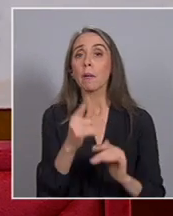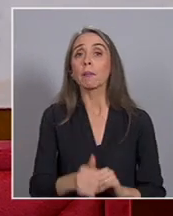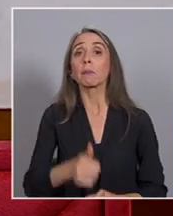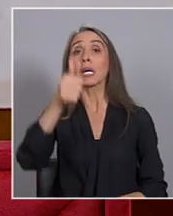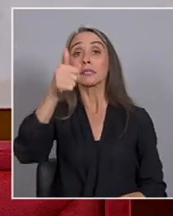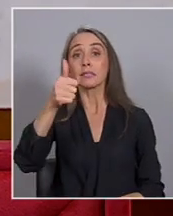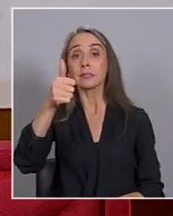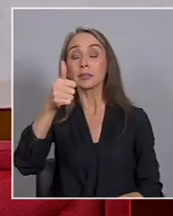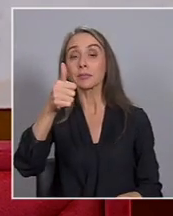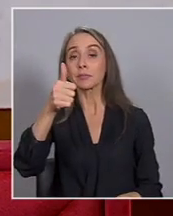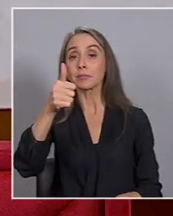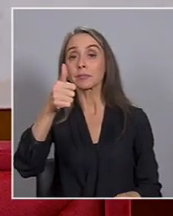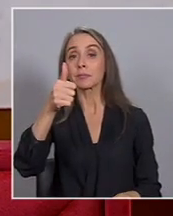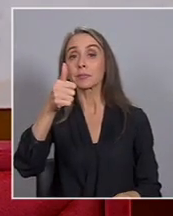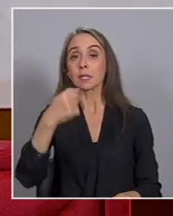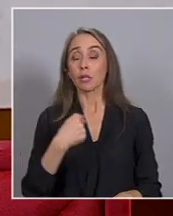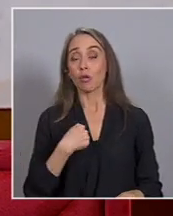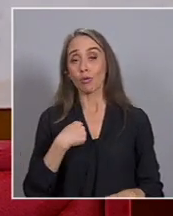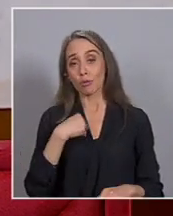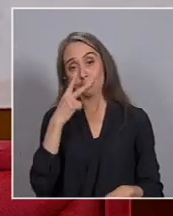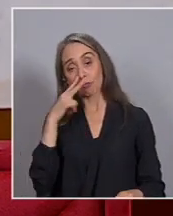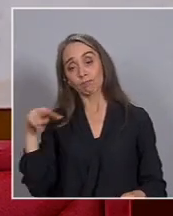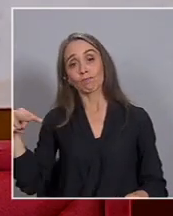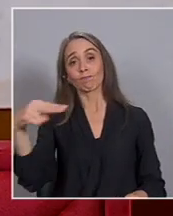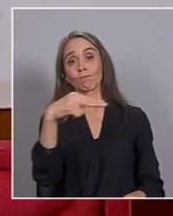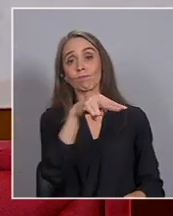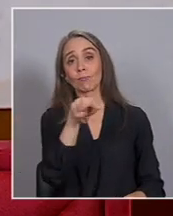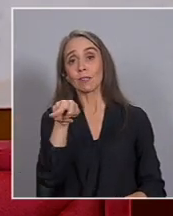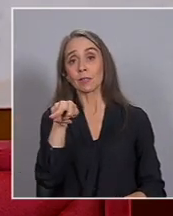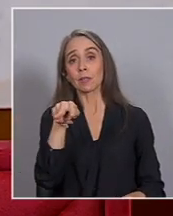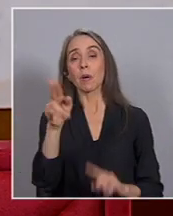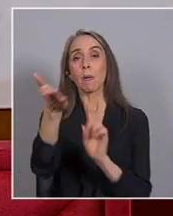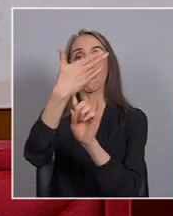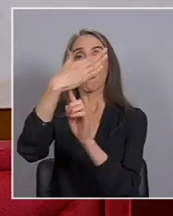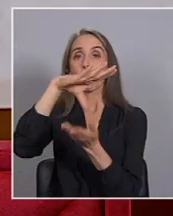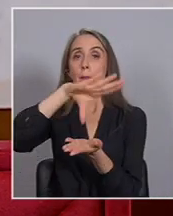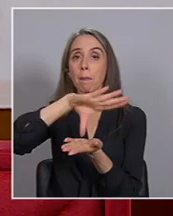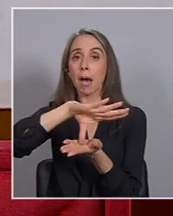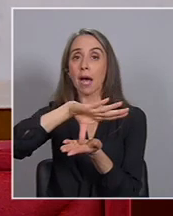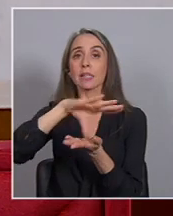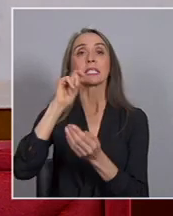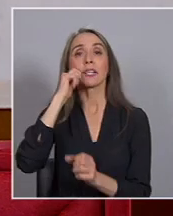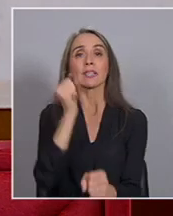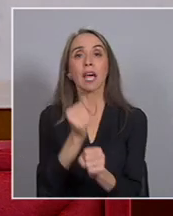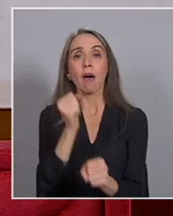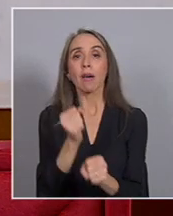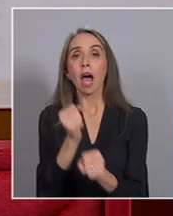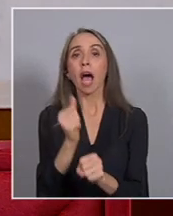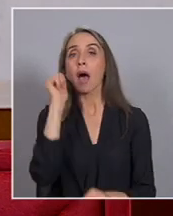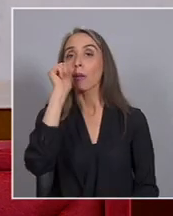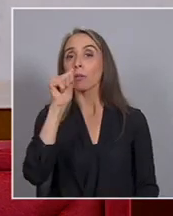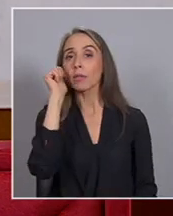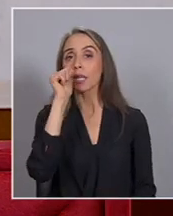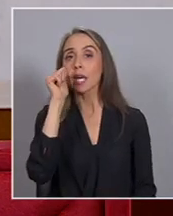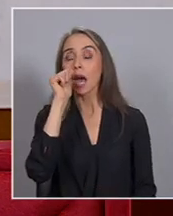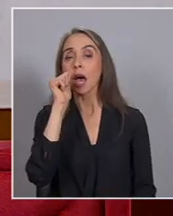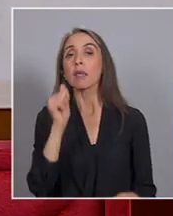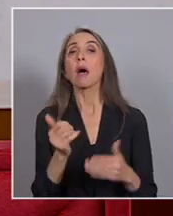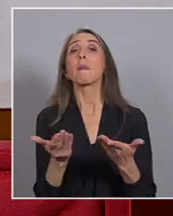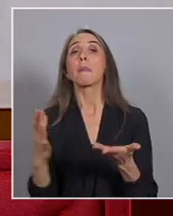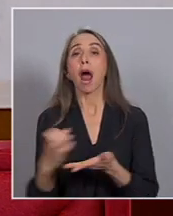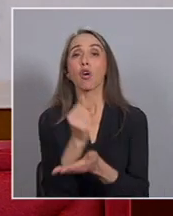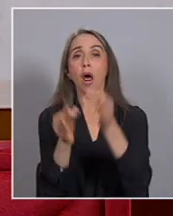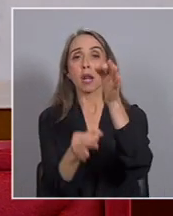todo, desde mi punto de vista, la patria es trabajar día a día por la